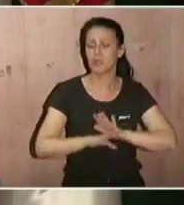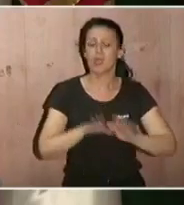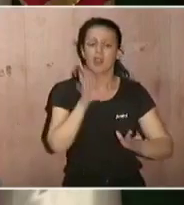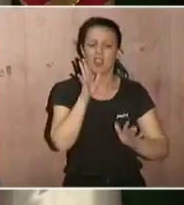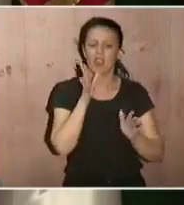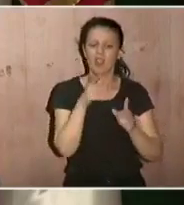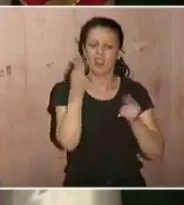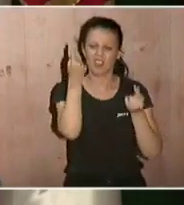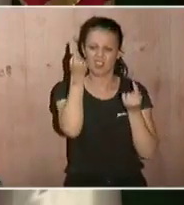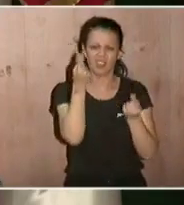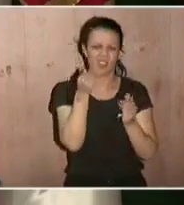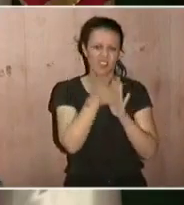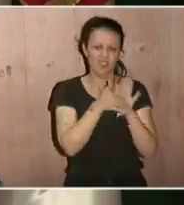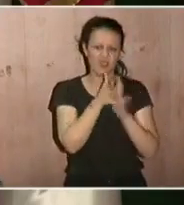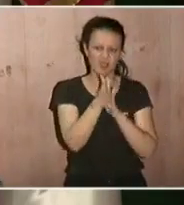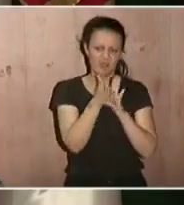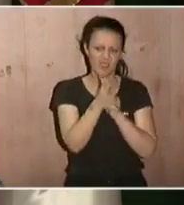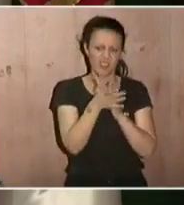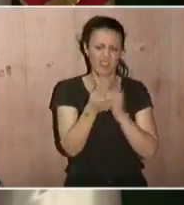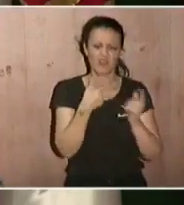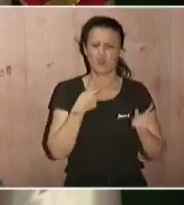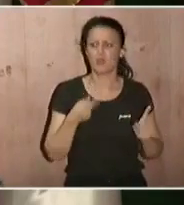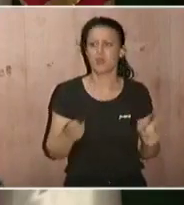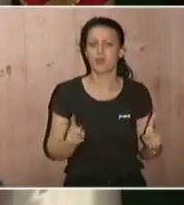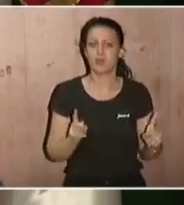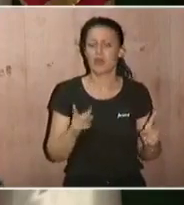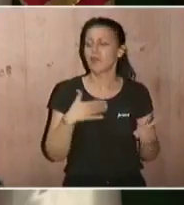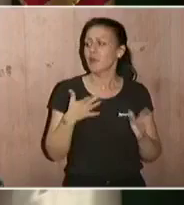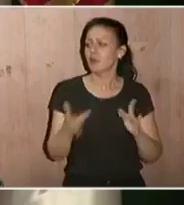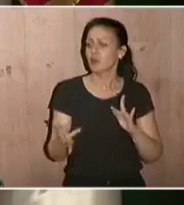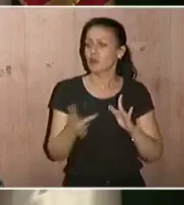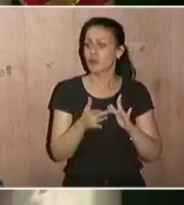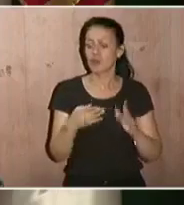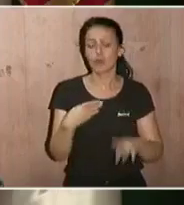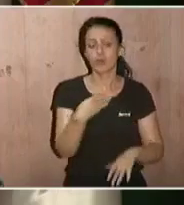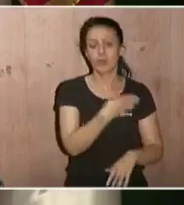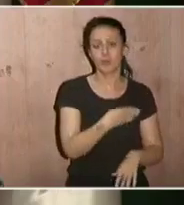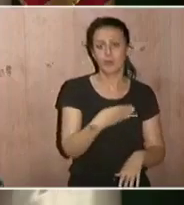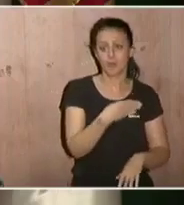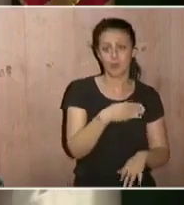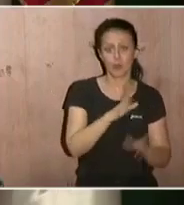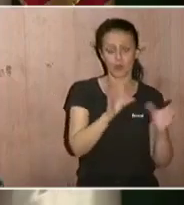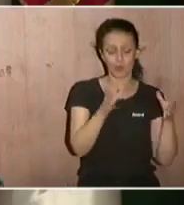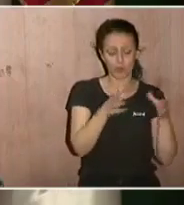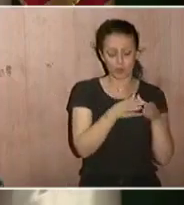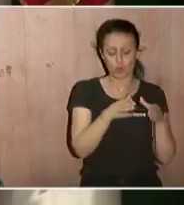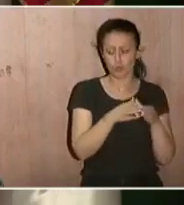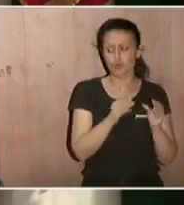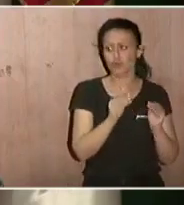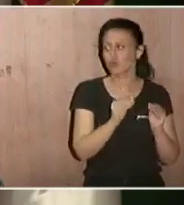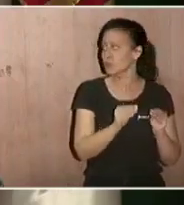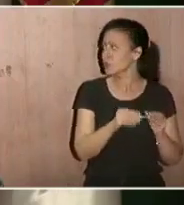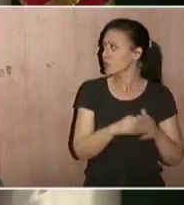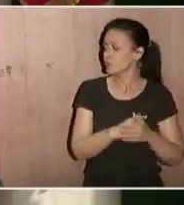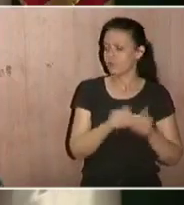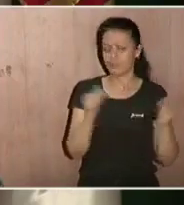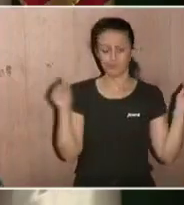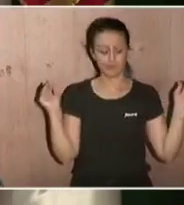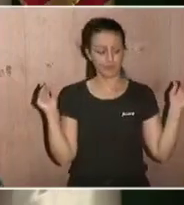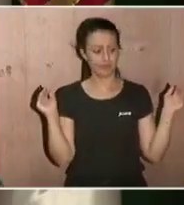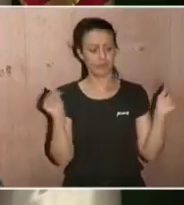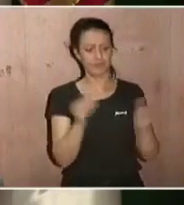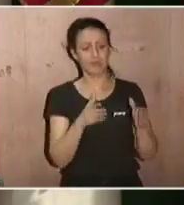en detalles desagradables. Yo conecté finalmente con Bermejo y su gente, me integré plenamente en el grupo